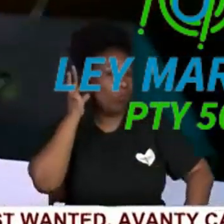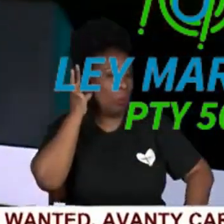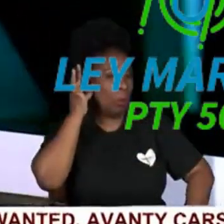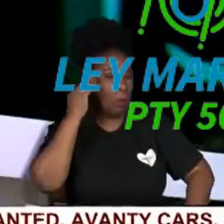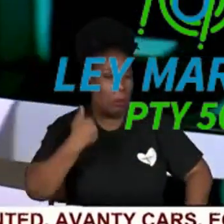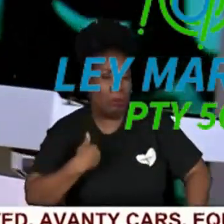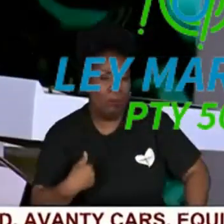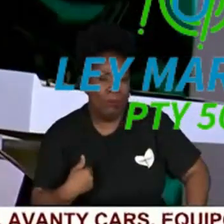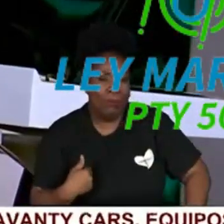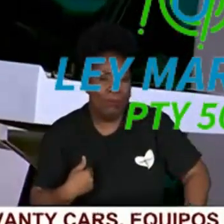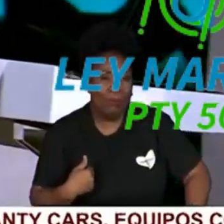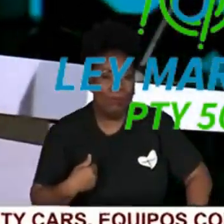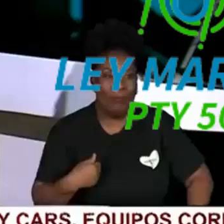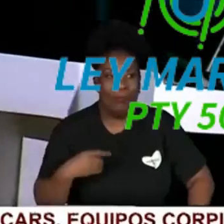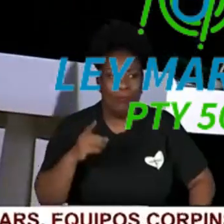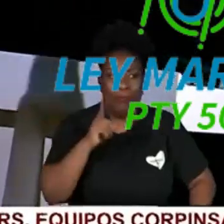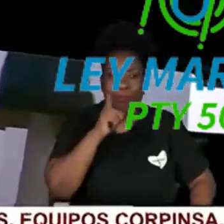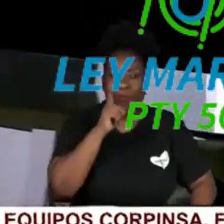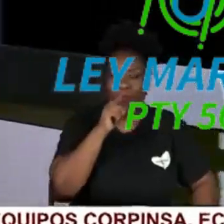mujeres?